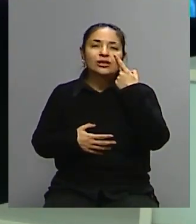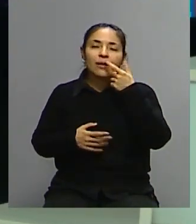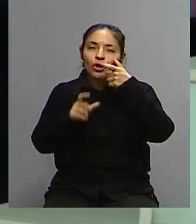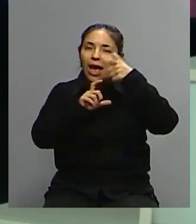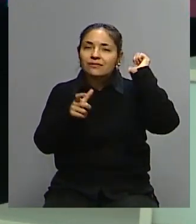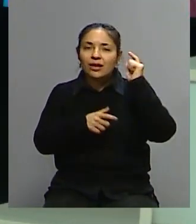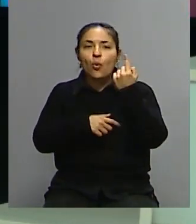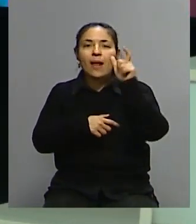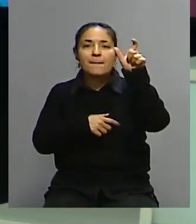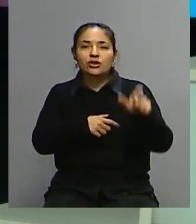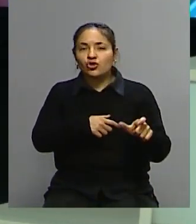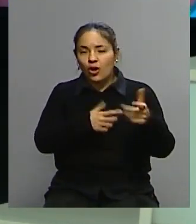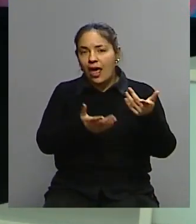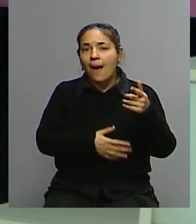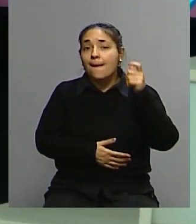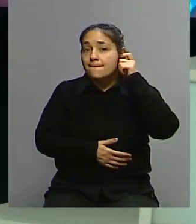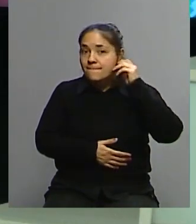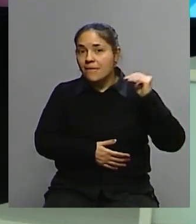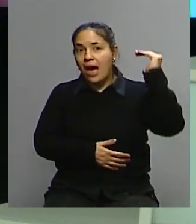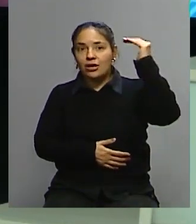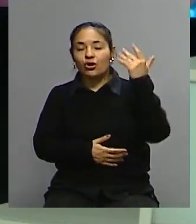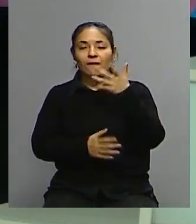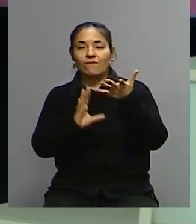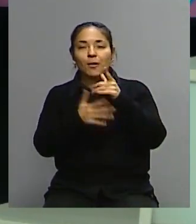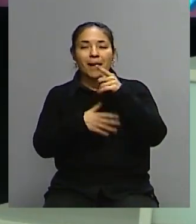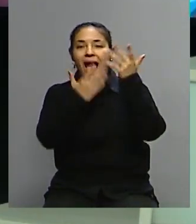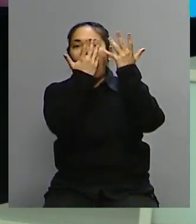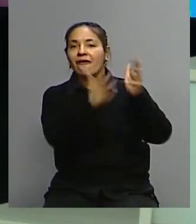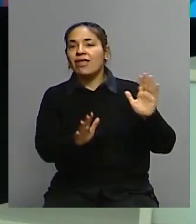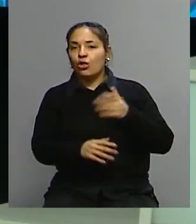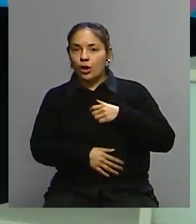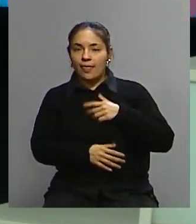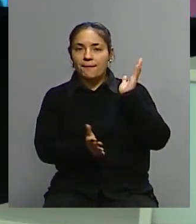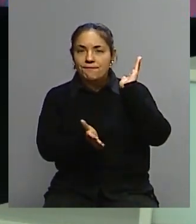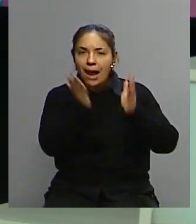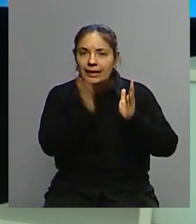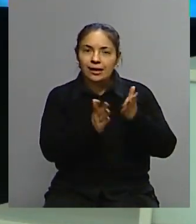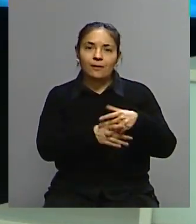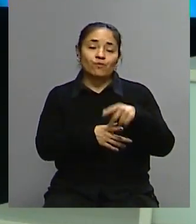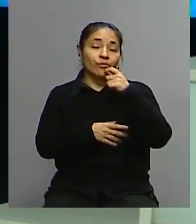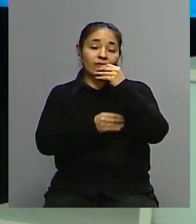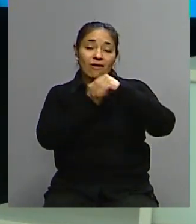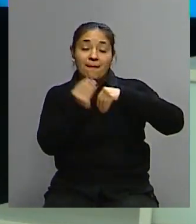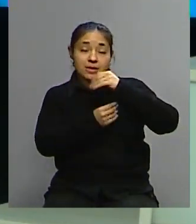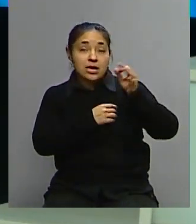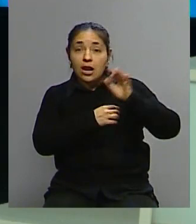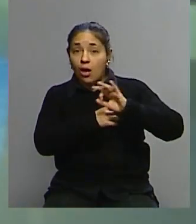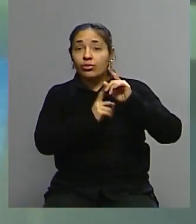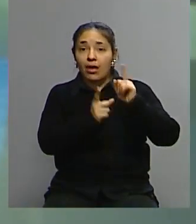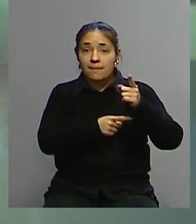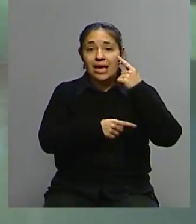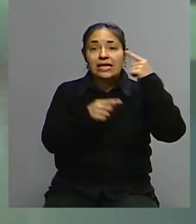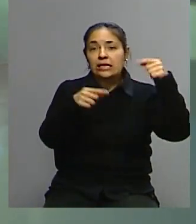persona mayor que es abandonada, maltratada en cualquiera de los ámbitos, el más íntimo, tal vez de la familia o tal vez en alguna